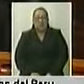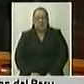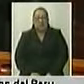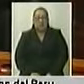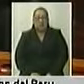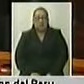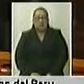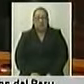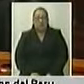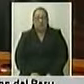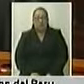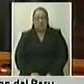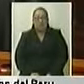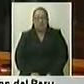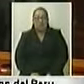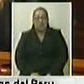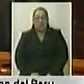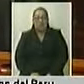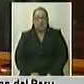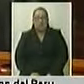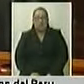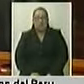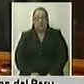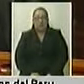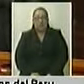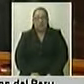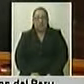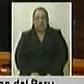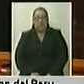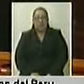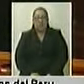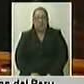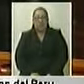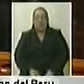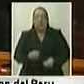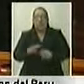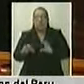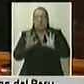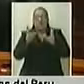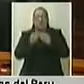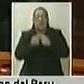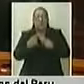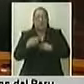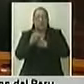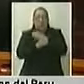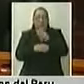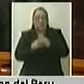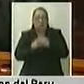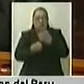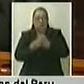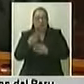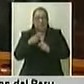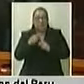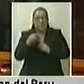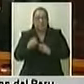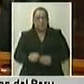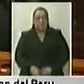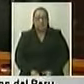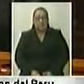hacen los médicos de distintas especialidades. Y tienen todo el avance científico, tecnológico,